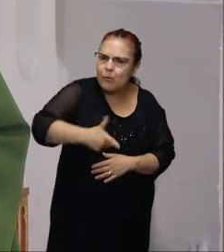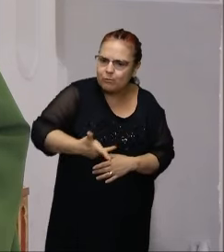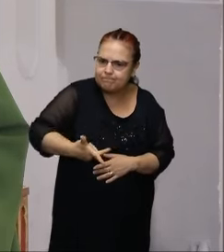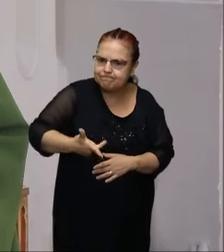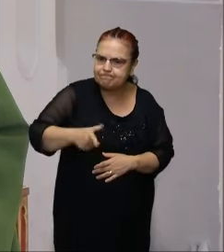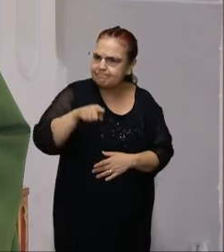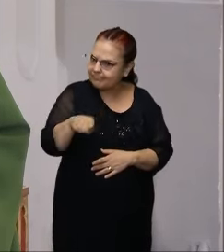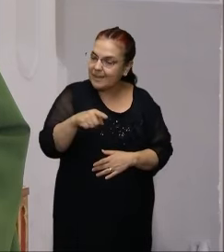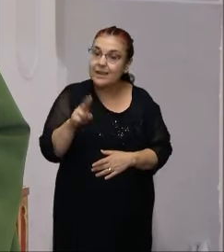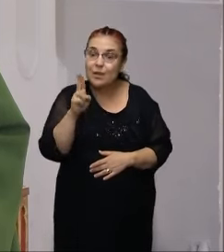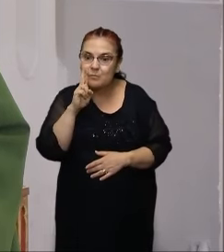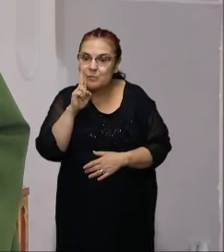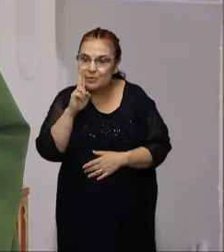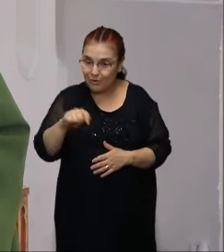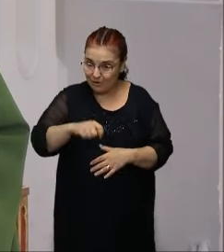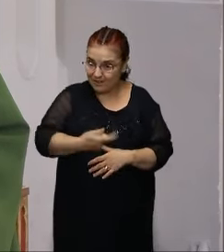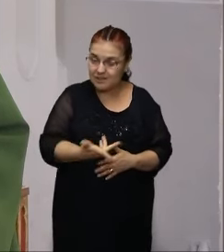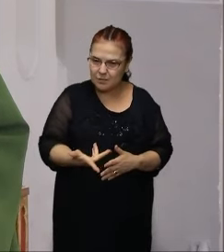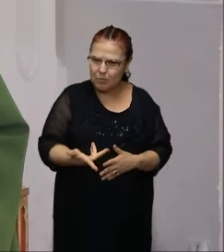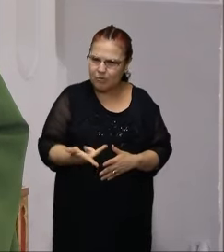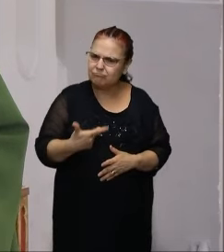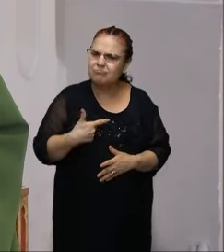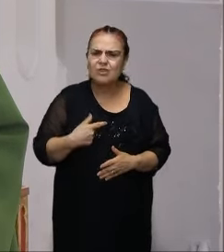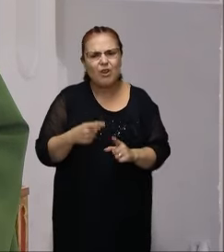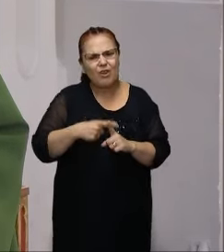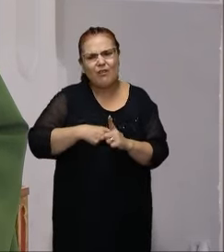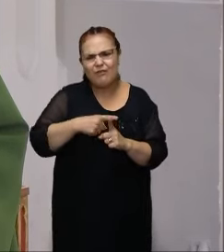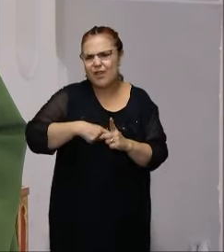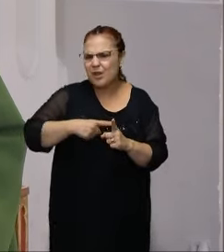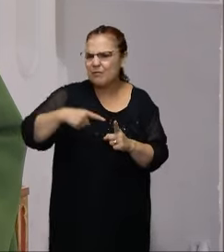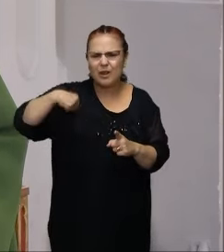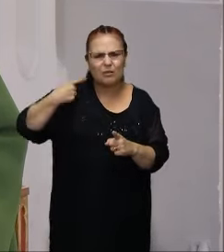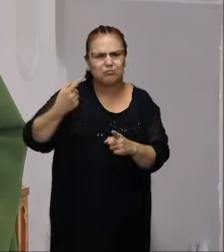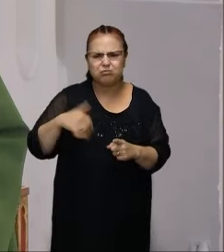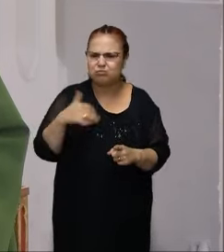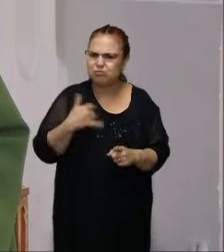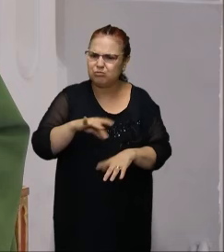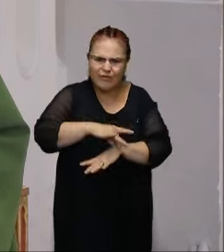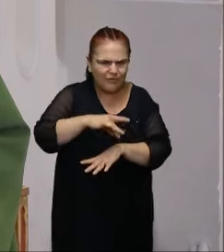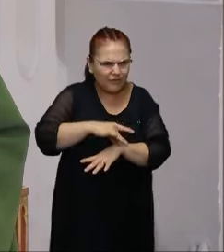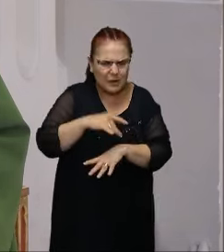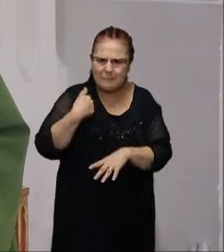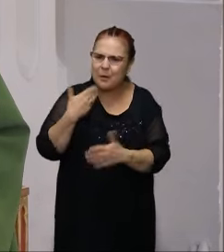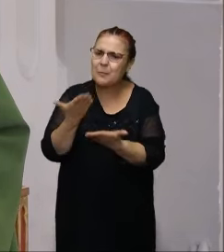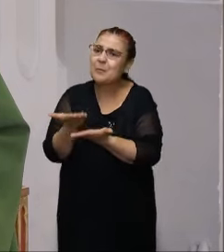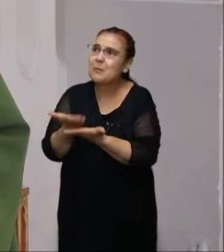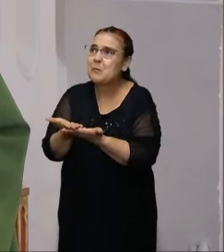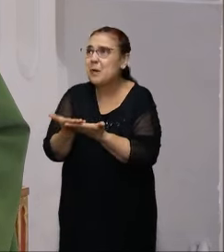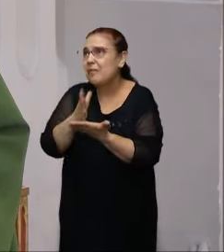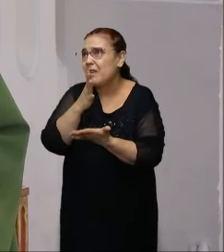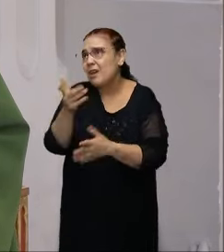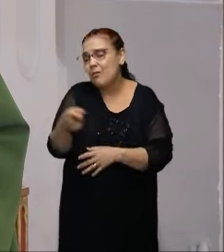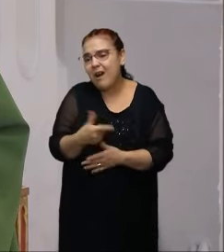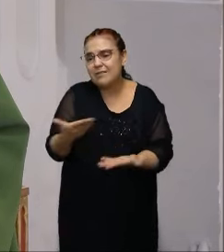La suegra de Simón estaba con fiebre muy alta y le rogaron por ella.